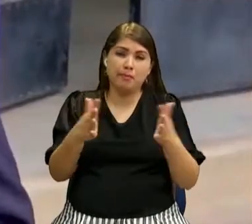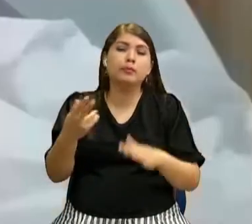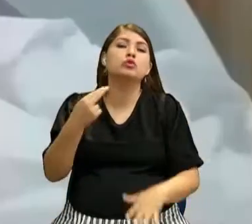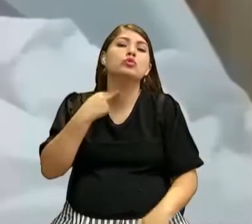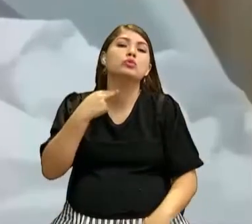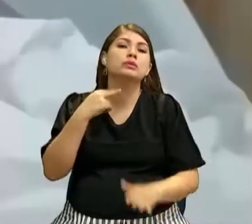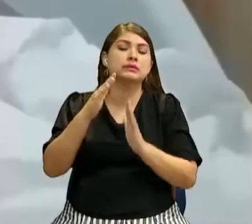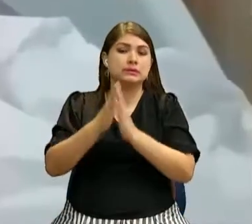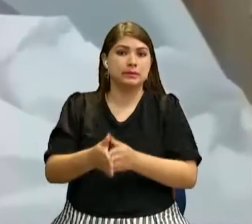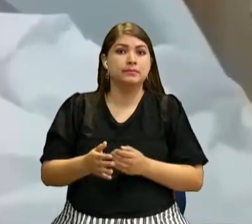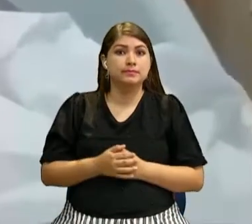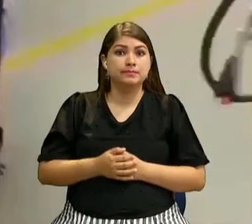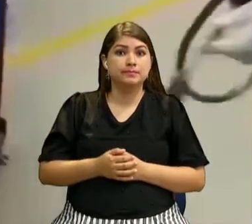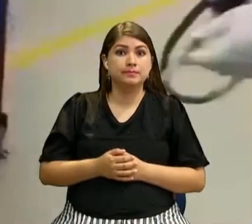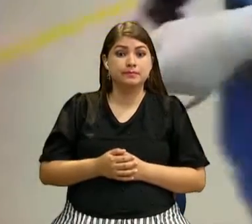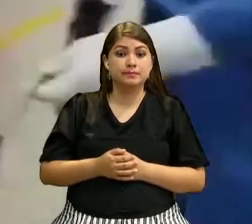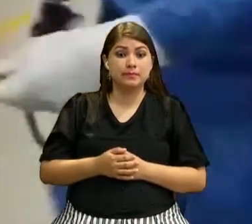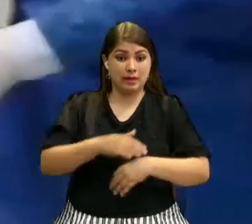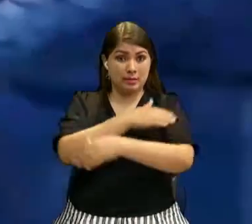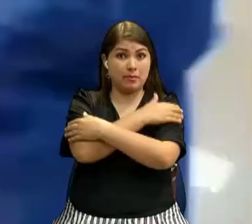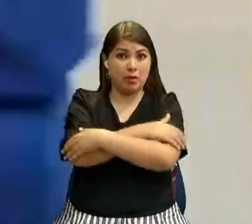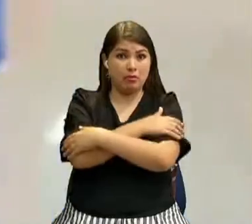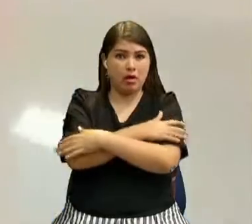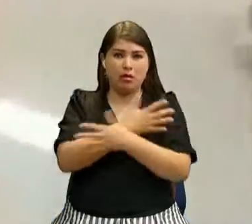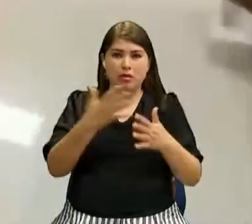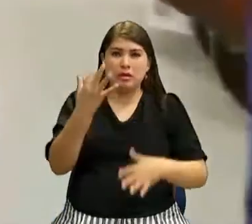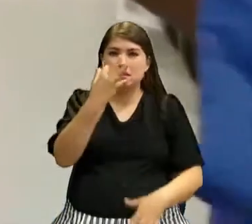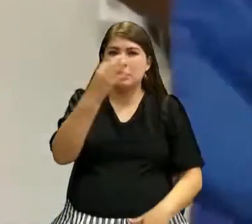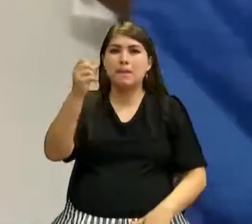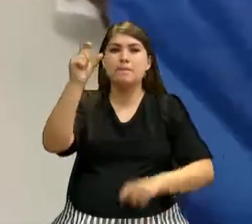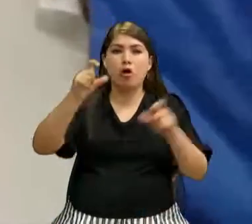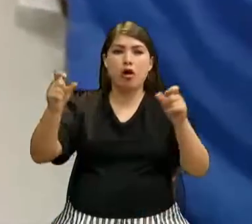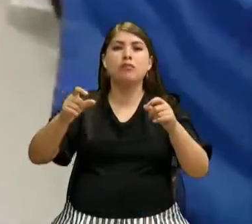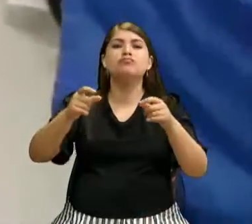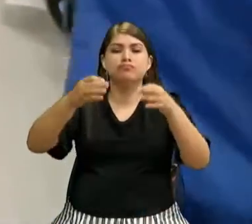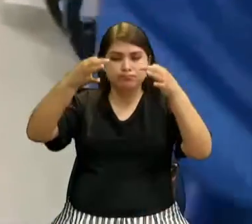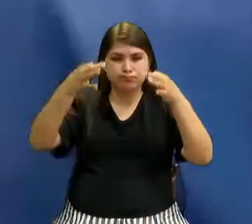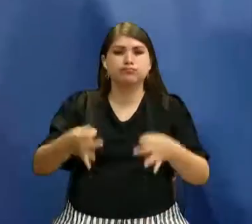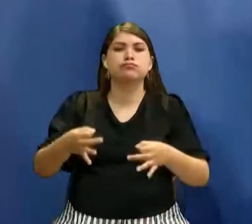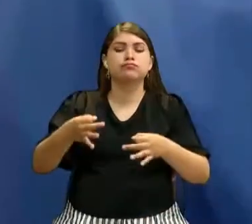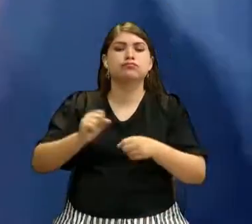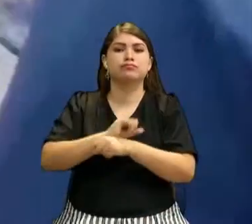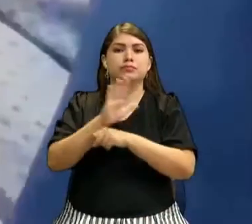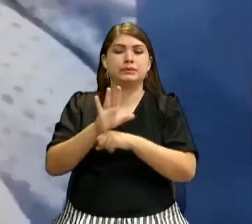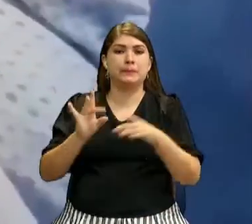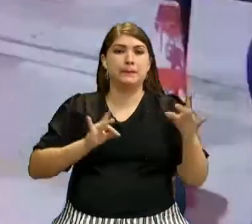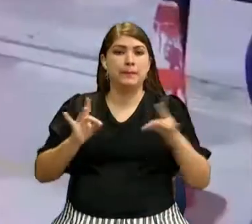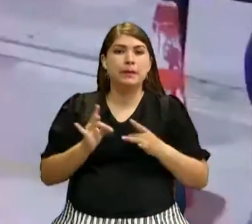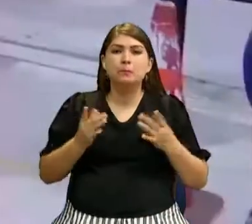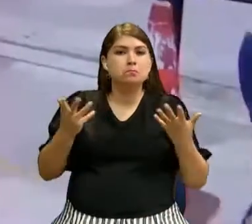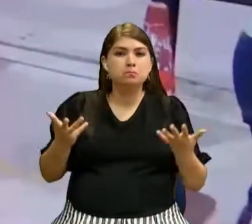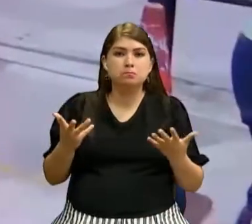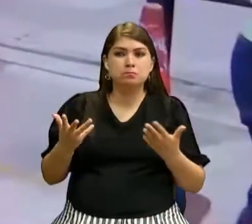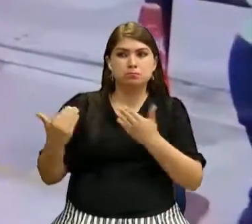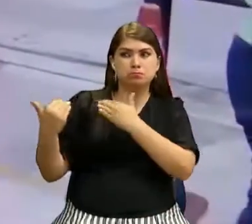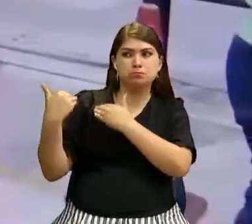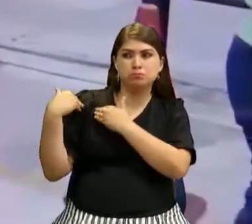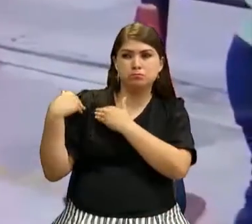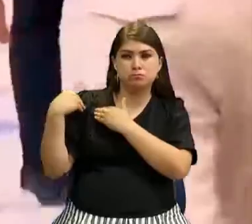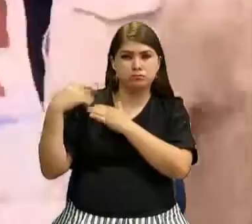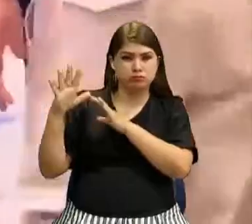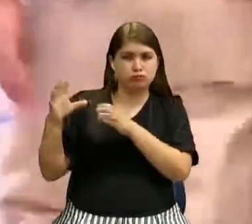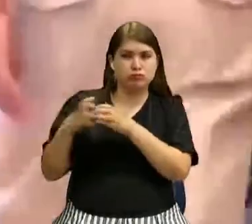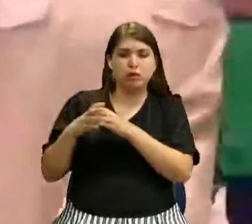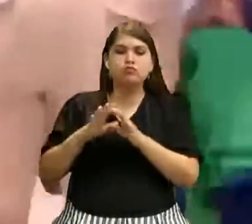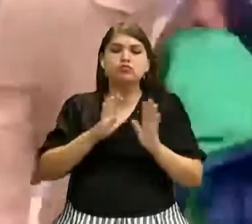noviembre y diciembre. El municipio se aproxima a los 300 casos confirmados por COVID-19 y lo que buscan las autoridades es